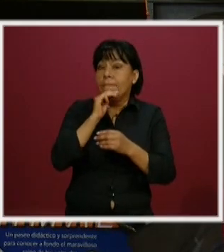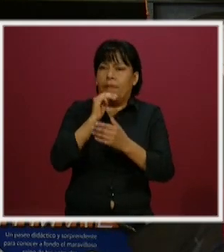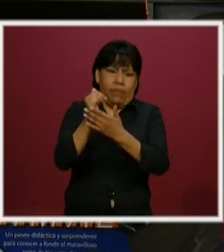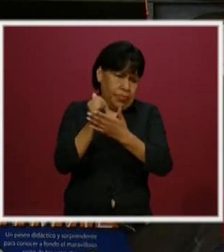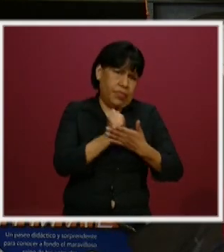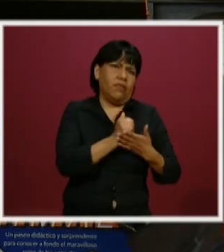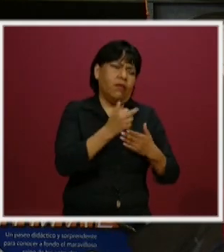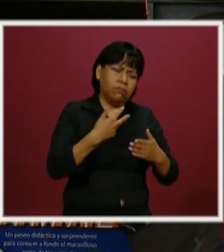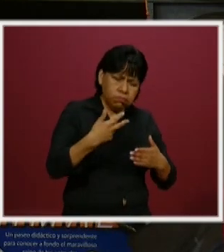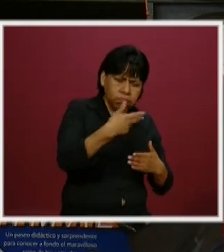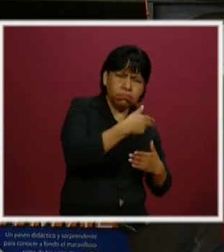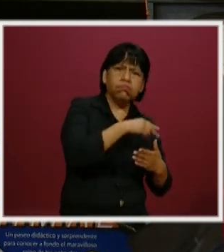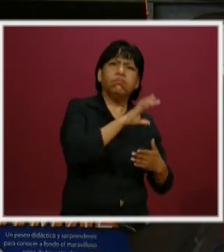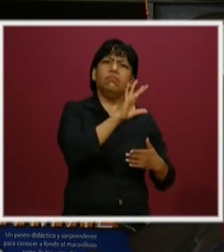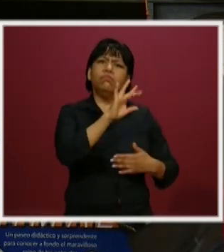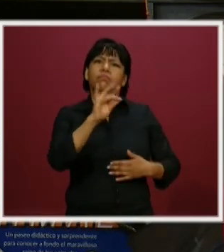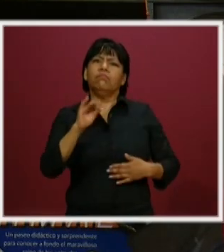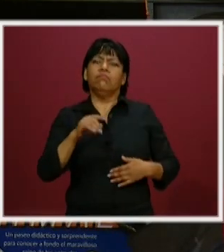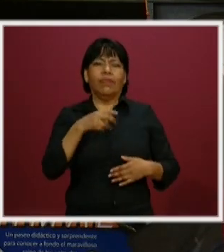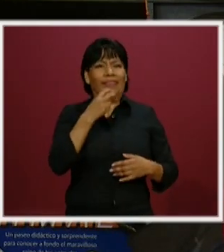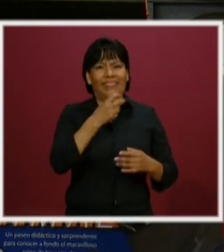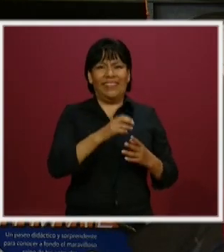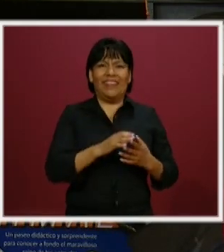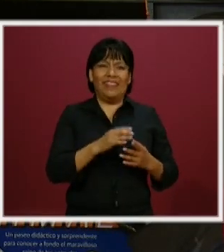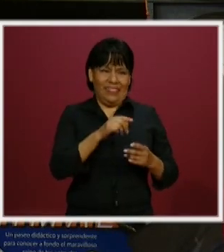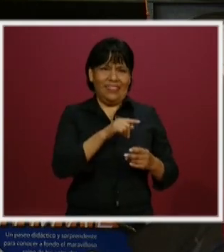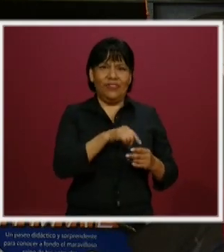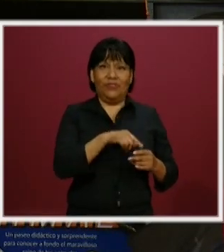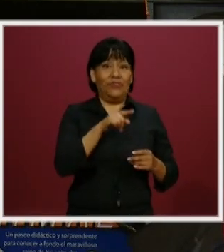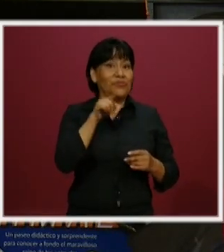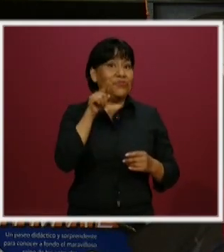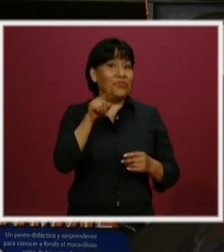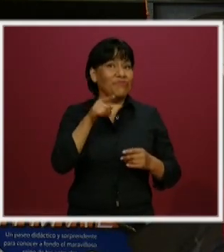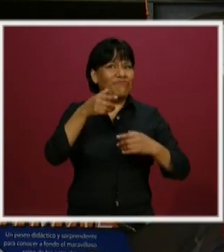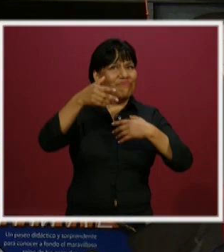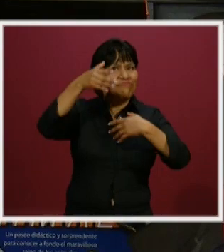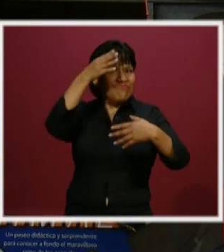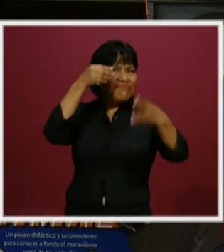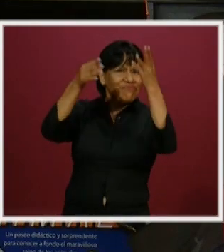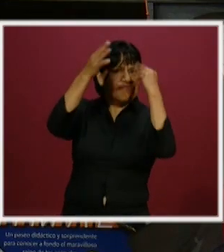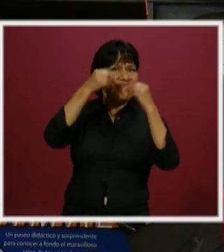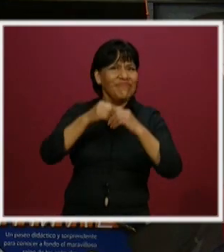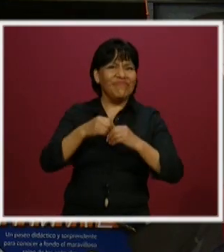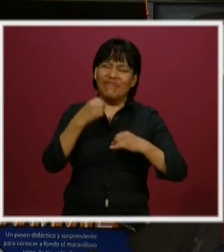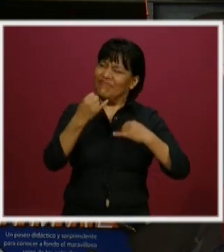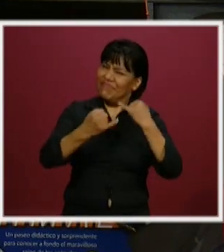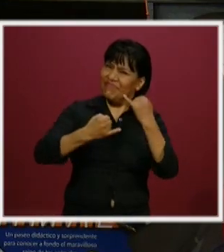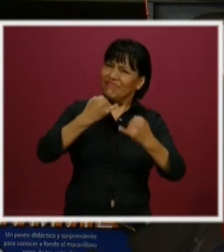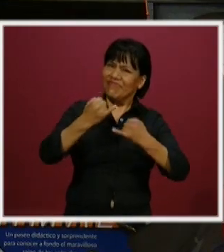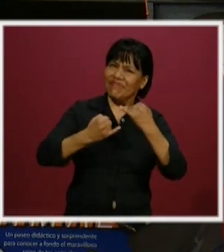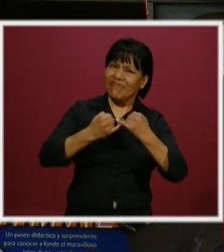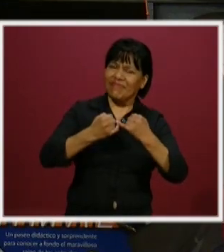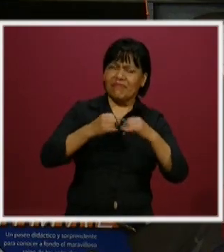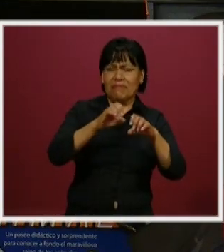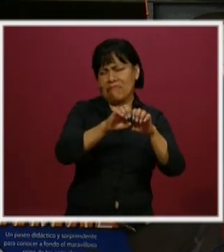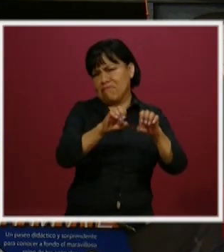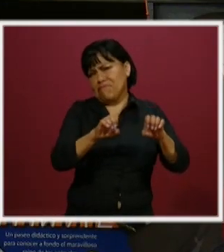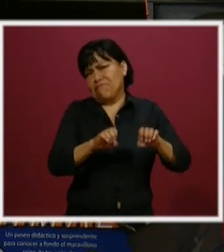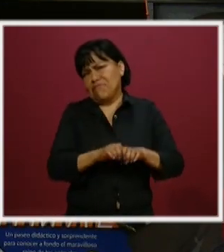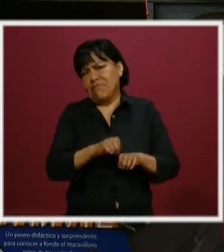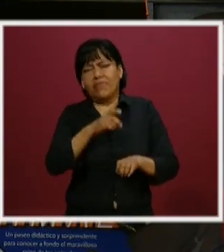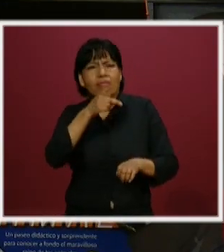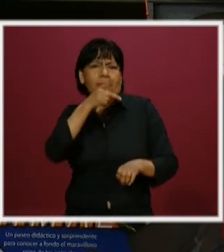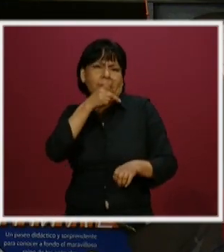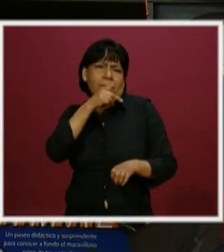recortar ya pegar y de esta forma estás aprendiendo a jugar en equipo con